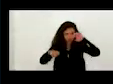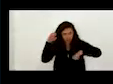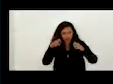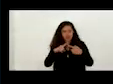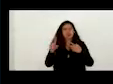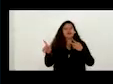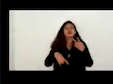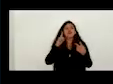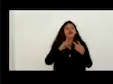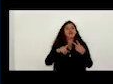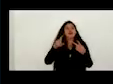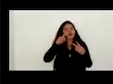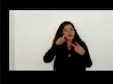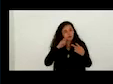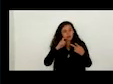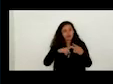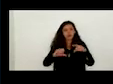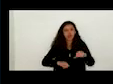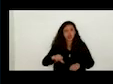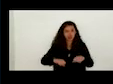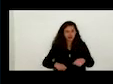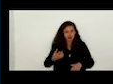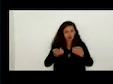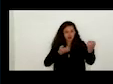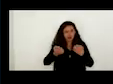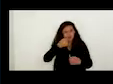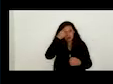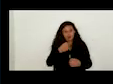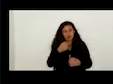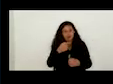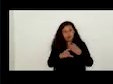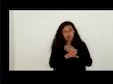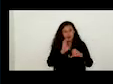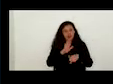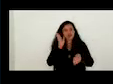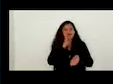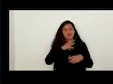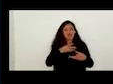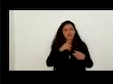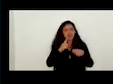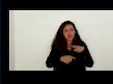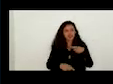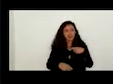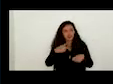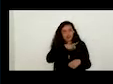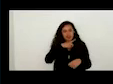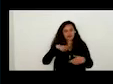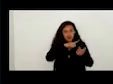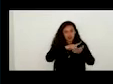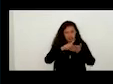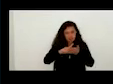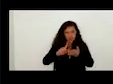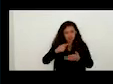sexo, actividad física, para evitar deficiencias. Debe de ser higiénica en el sentido de